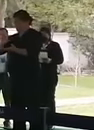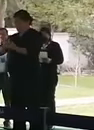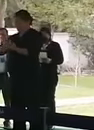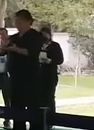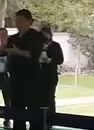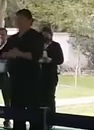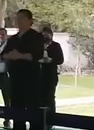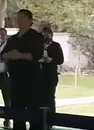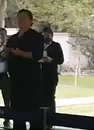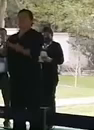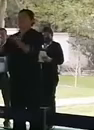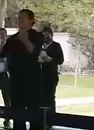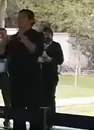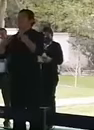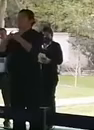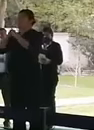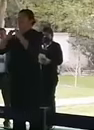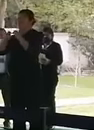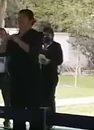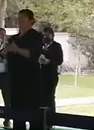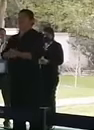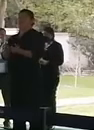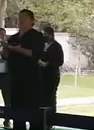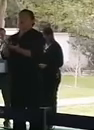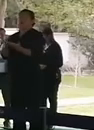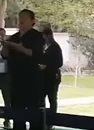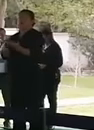Distinguidos compañeros de los medios de comunicación, damos paso a la sesión de